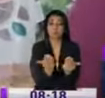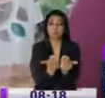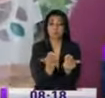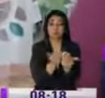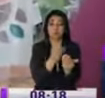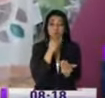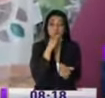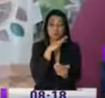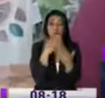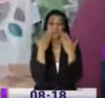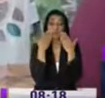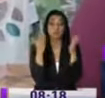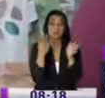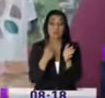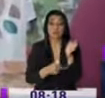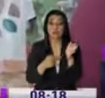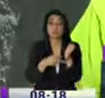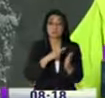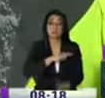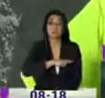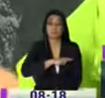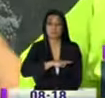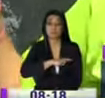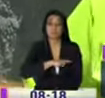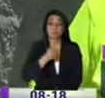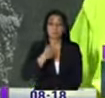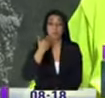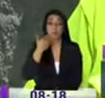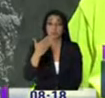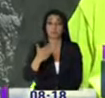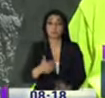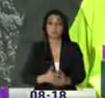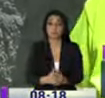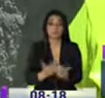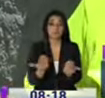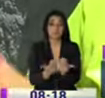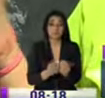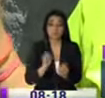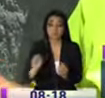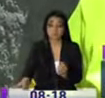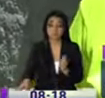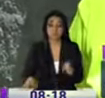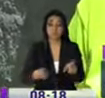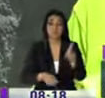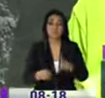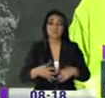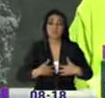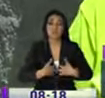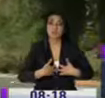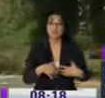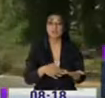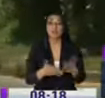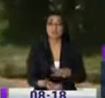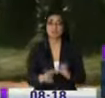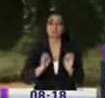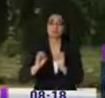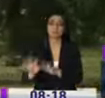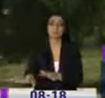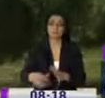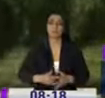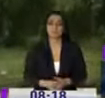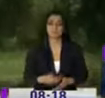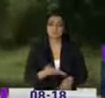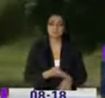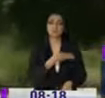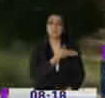suciedad, no sé qué pasó con el municipio. Y de basura y todo lo que botan ahí, a veces vienen a botar animales muertos igual. Ya se han reportado